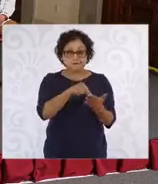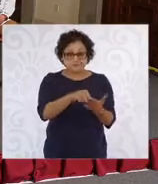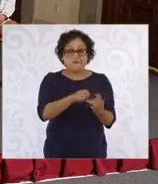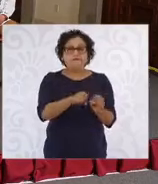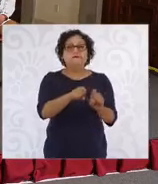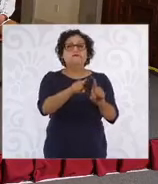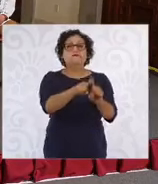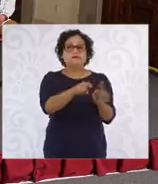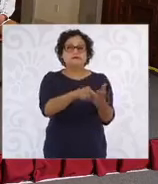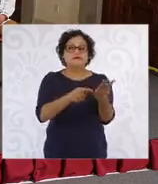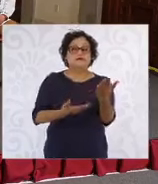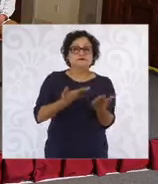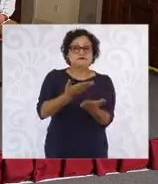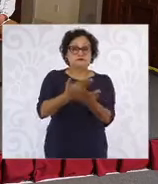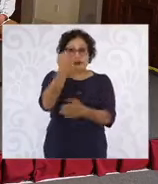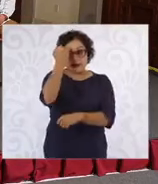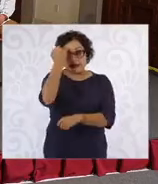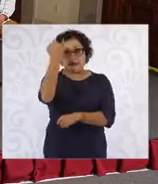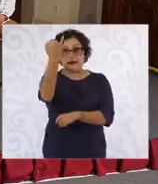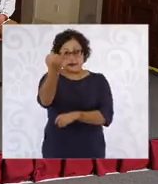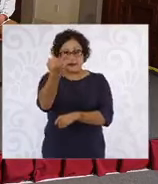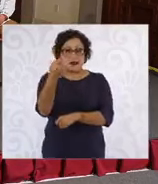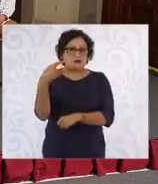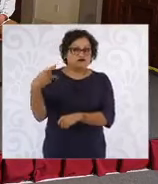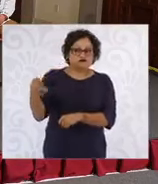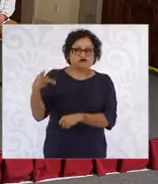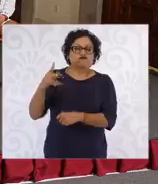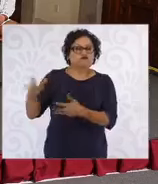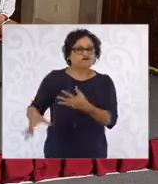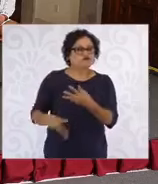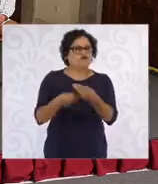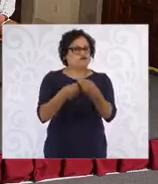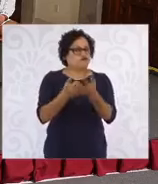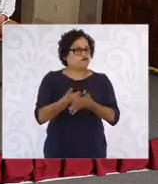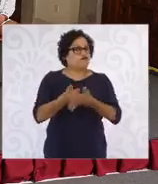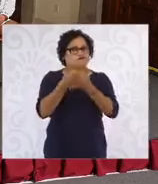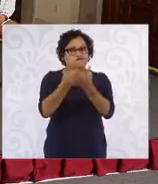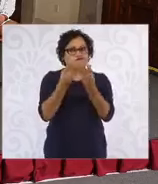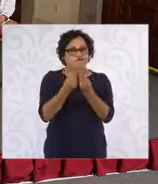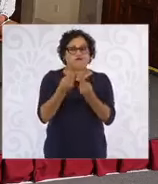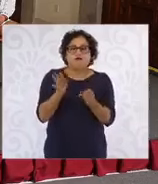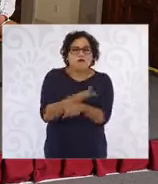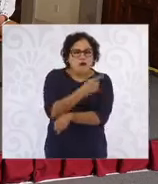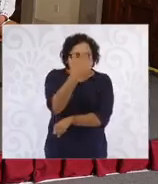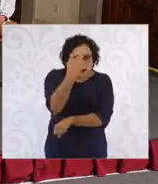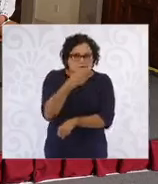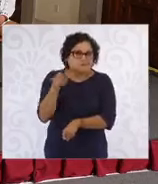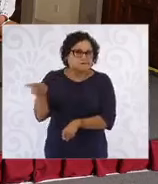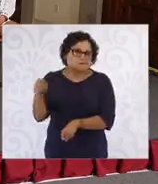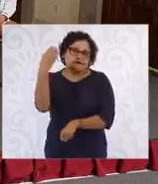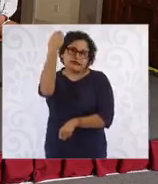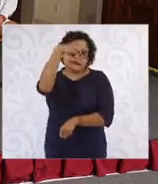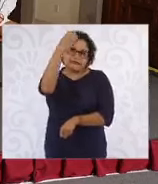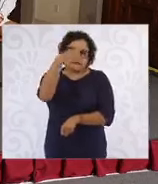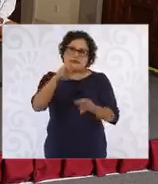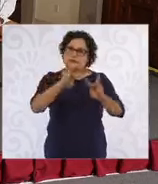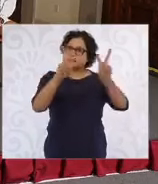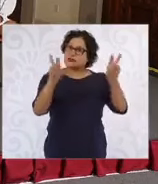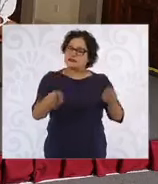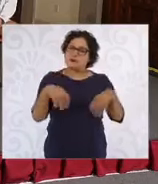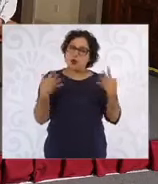la iniciativa, por su experiencia tan importante en este tema.